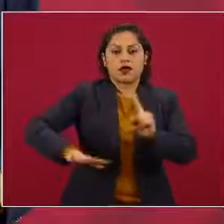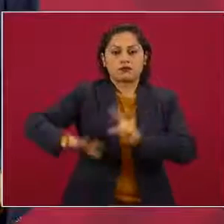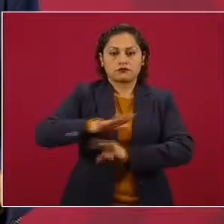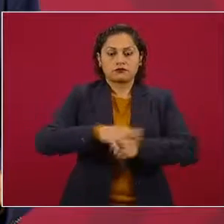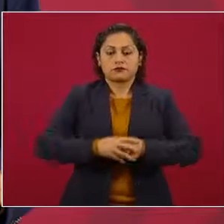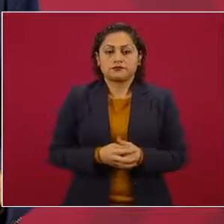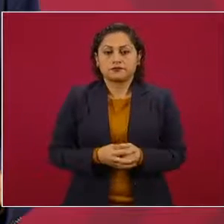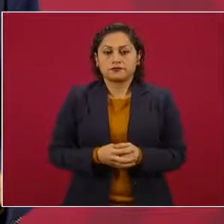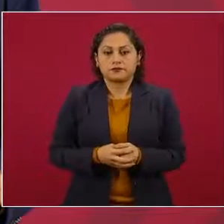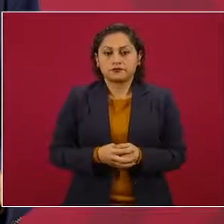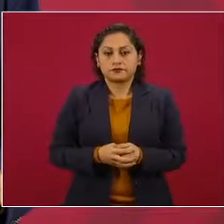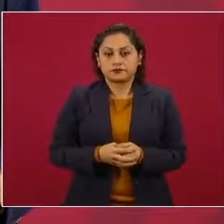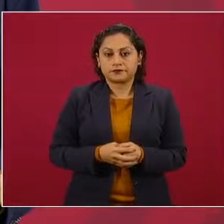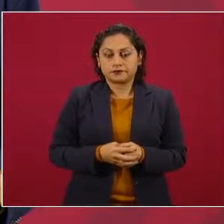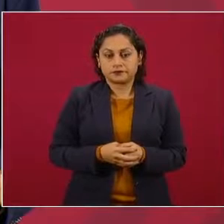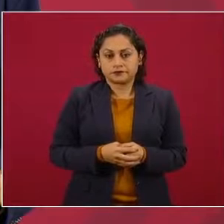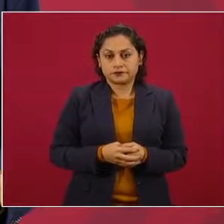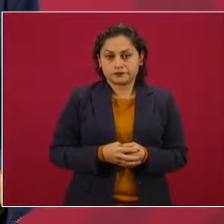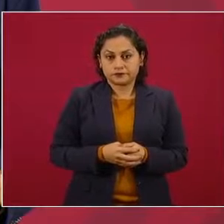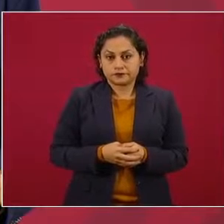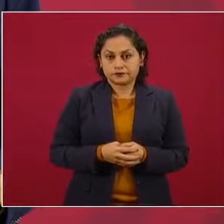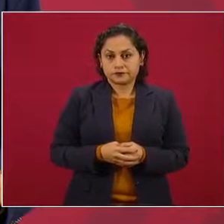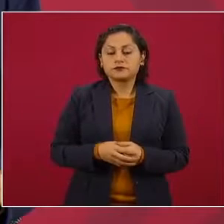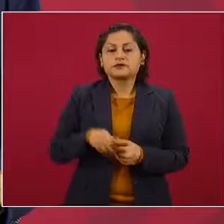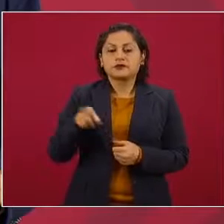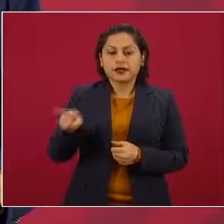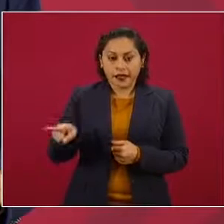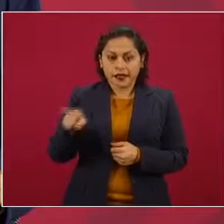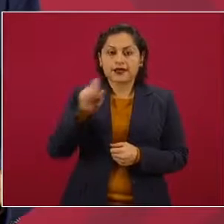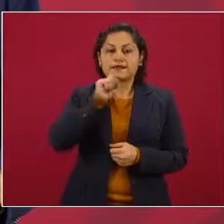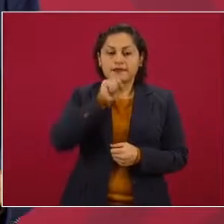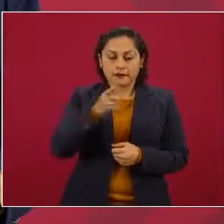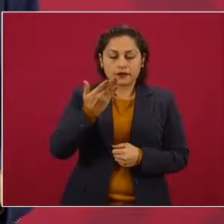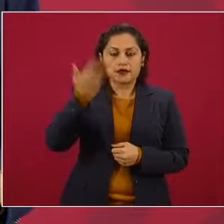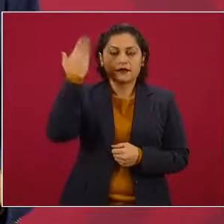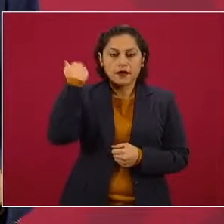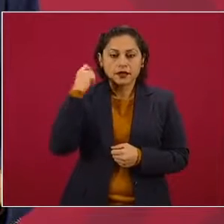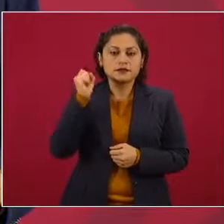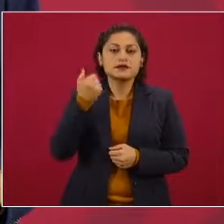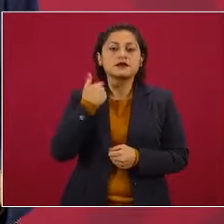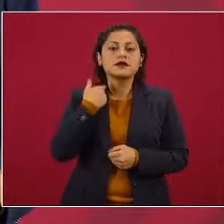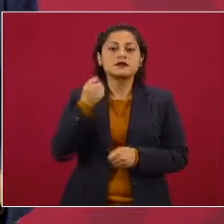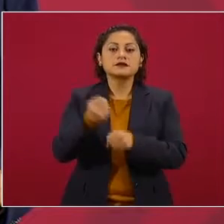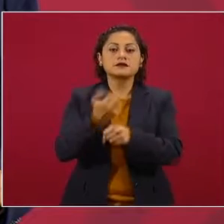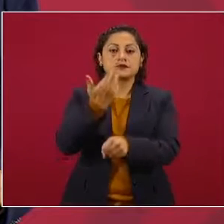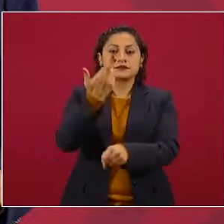Fue también secretaria